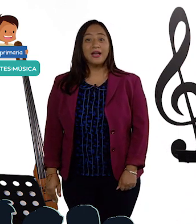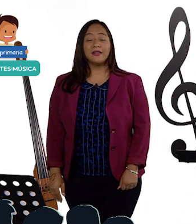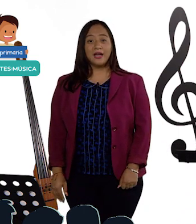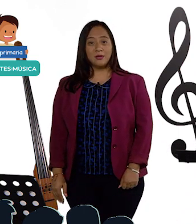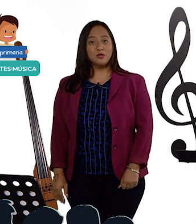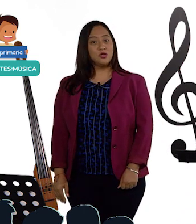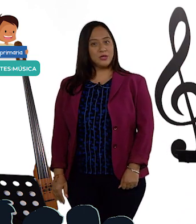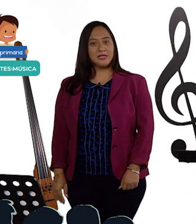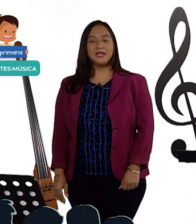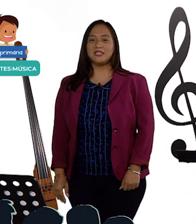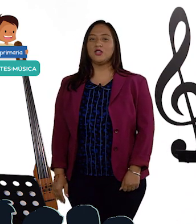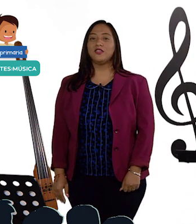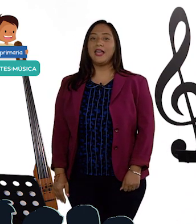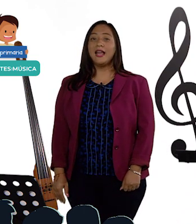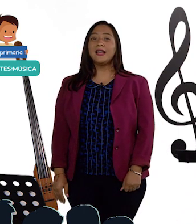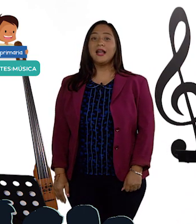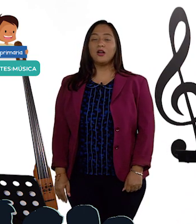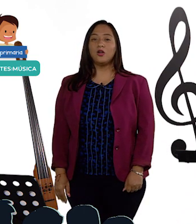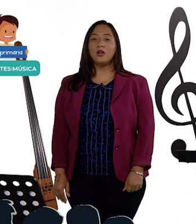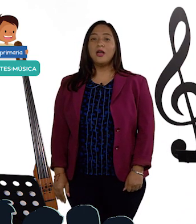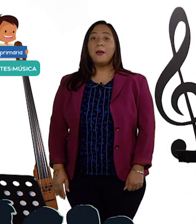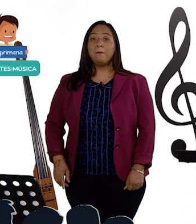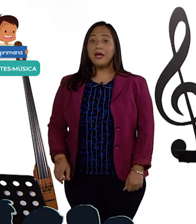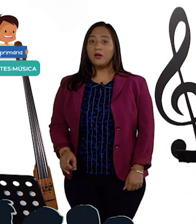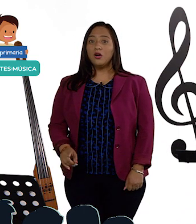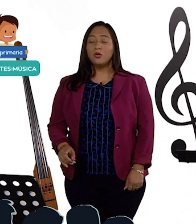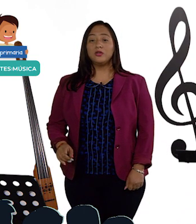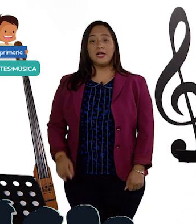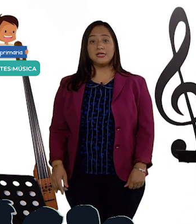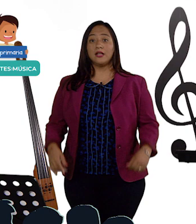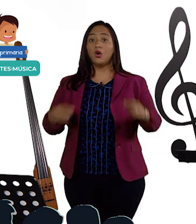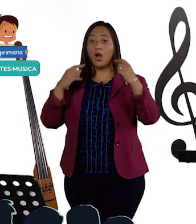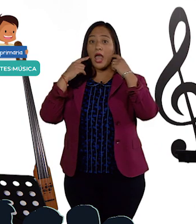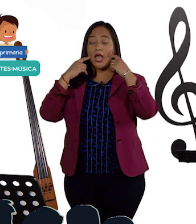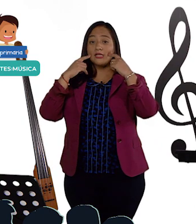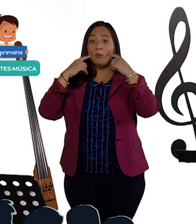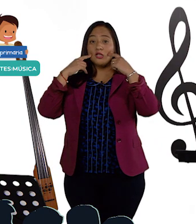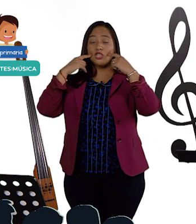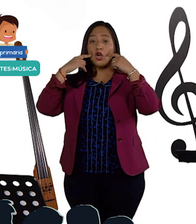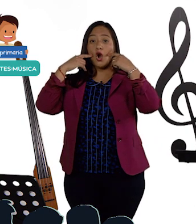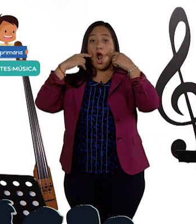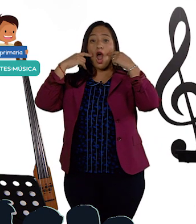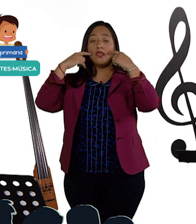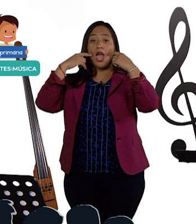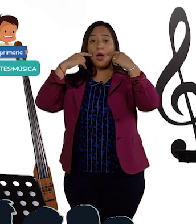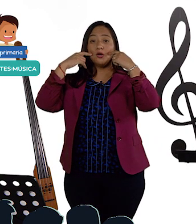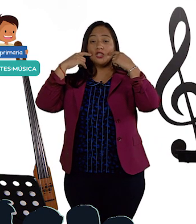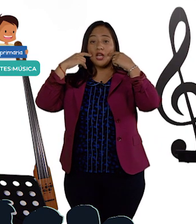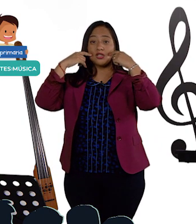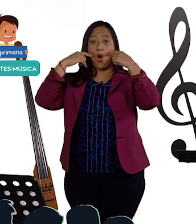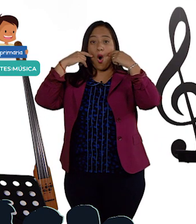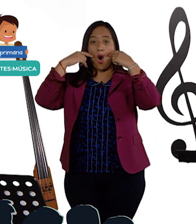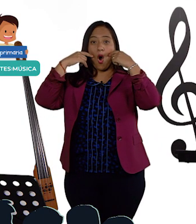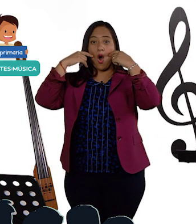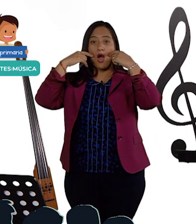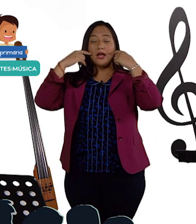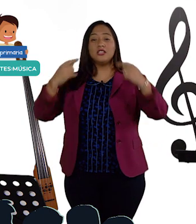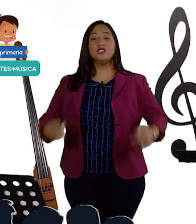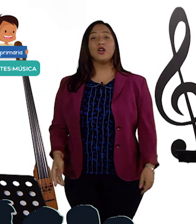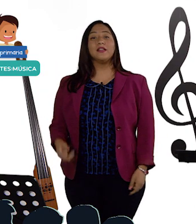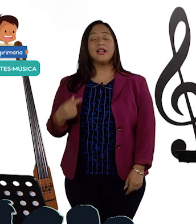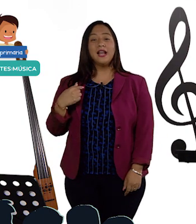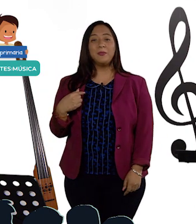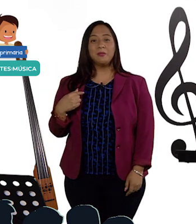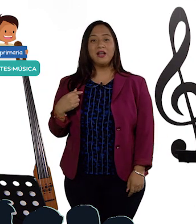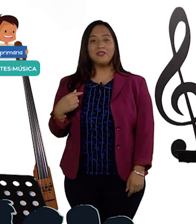Ahora cantaremos nuestra canción de El Caracol, pero utilizando esta posición de bostezo.